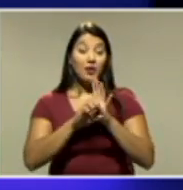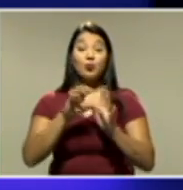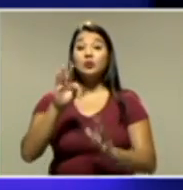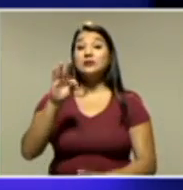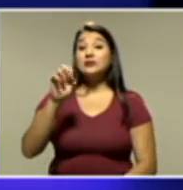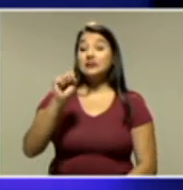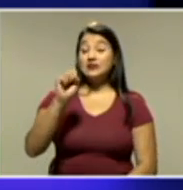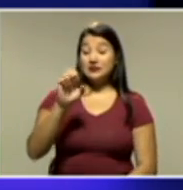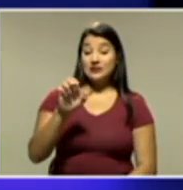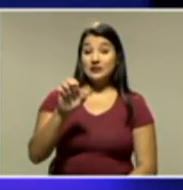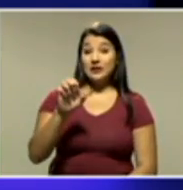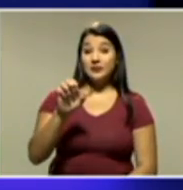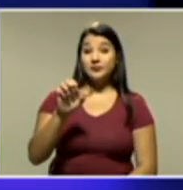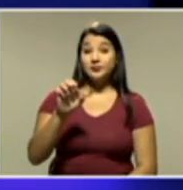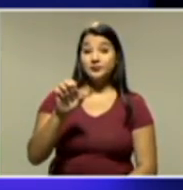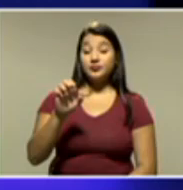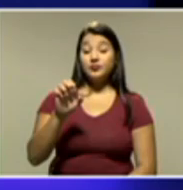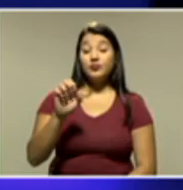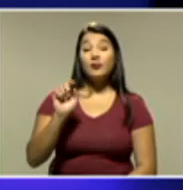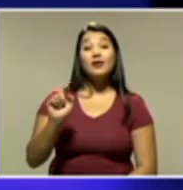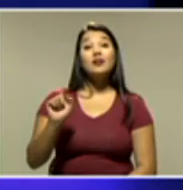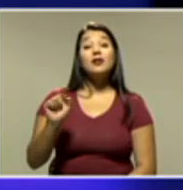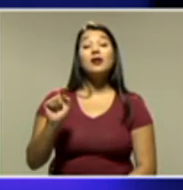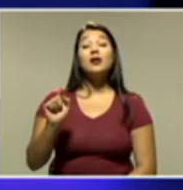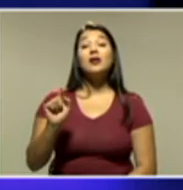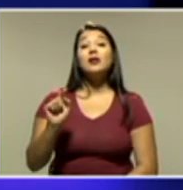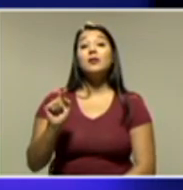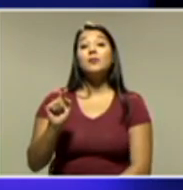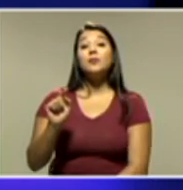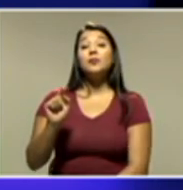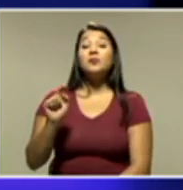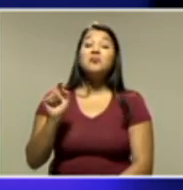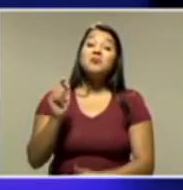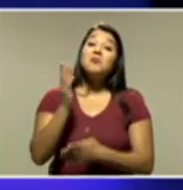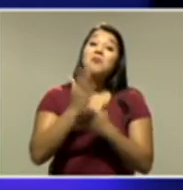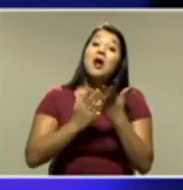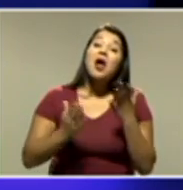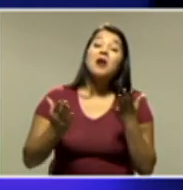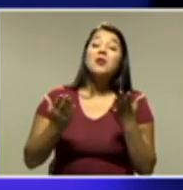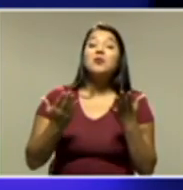Supremo de Elecciones es algo que la gente